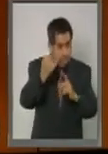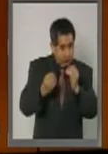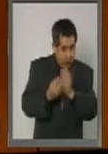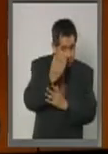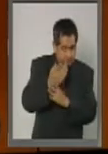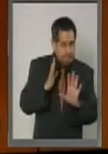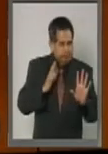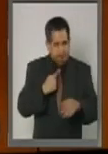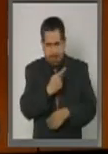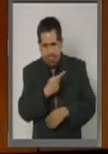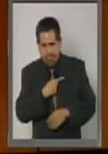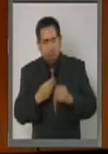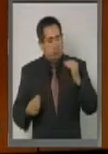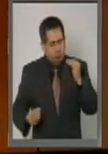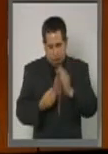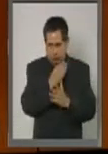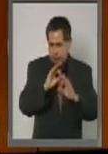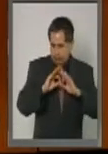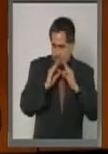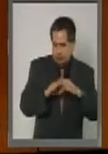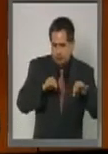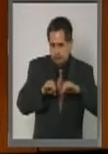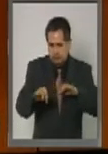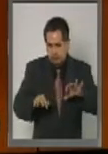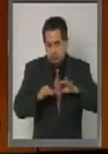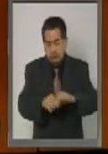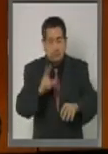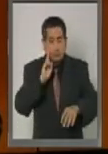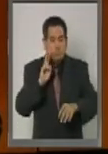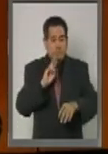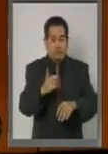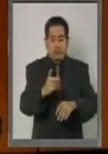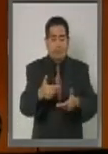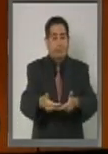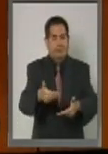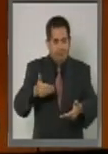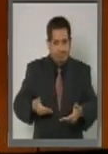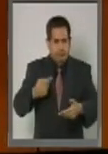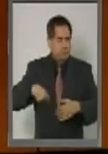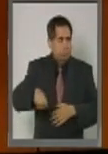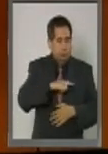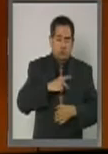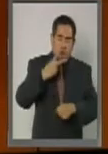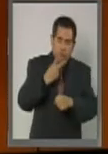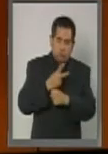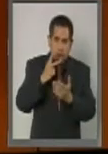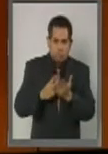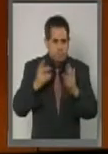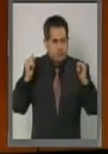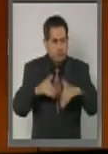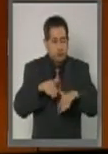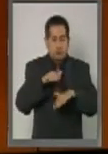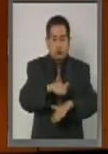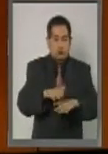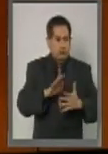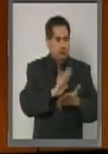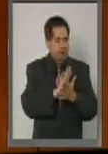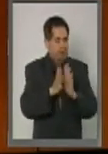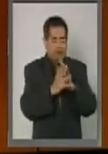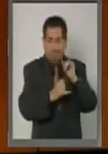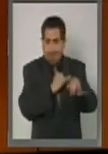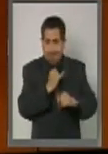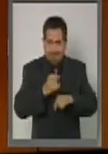cooperación bilateral, y antes de que termine el año tendremos nuestro segundo diálogo de alto nivel sobre el combate a las organizaciones